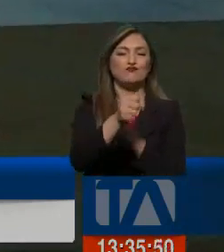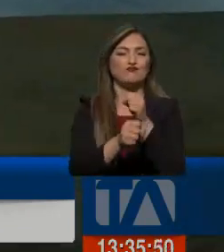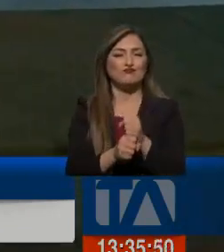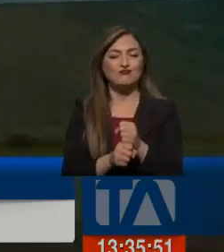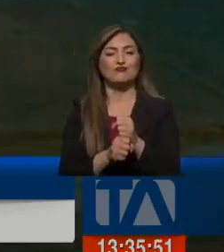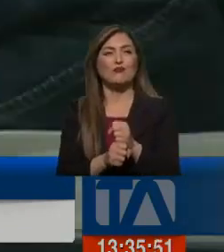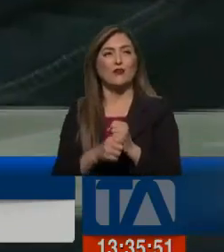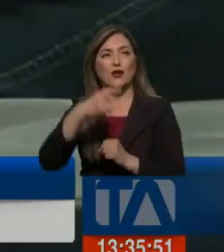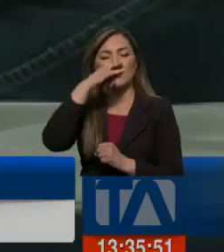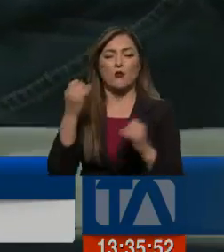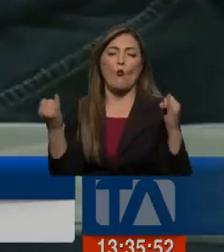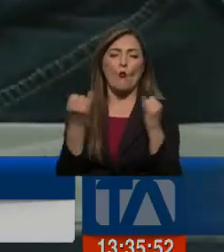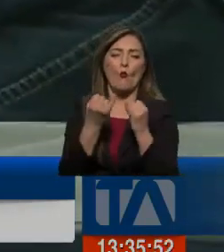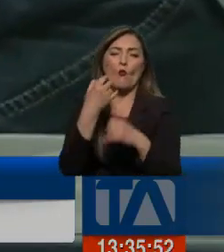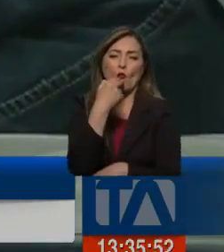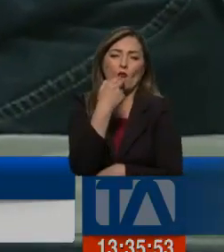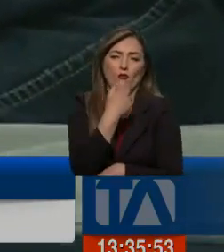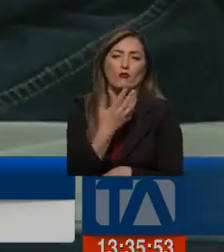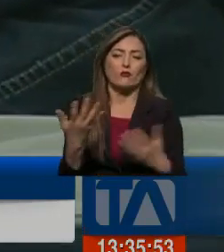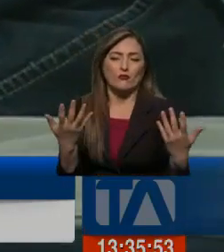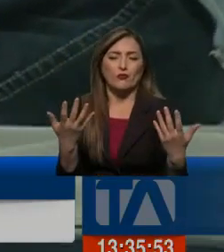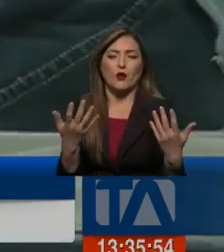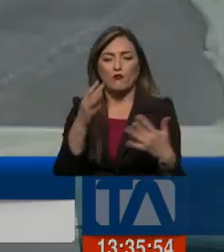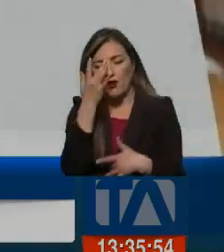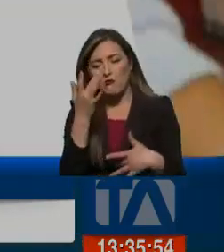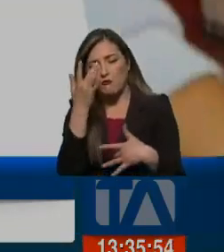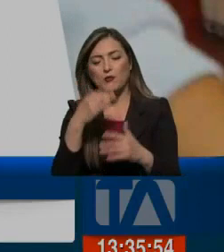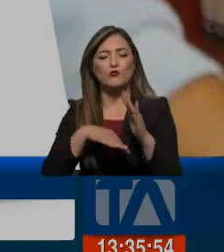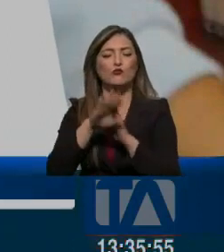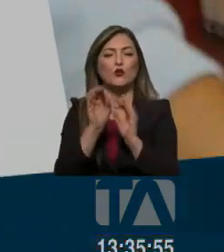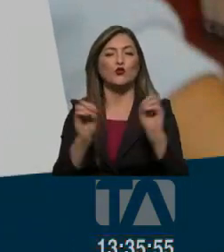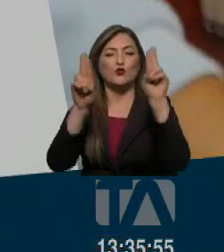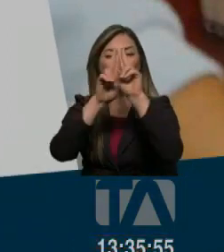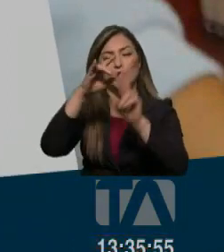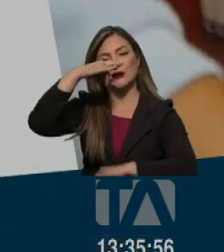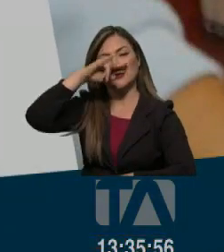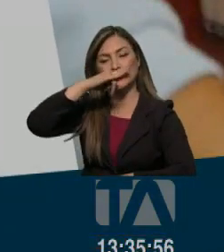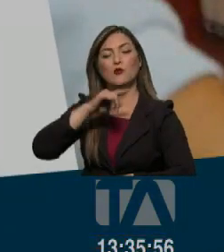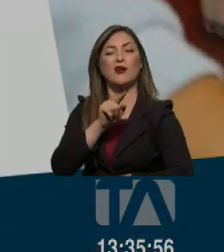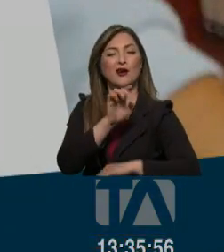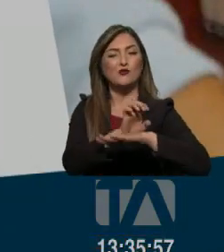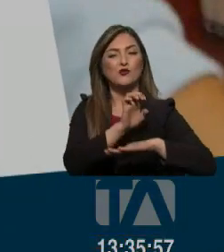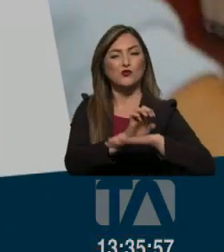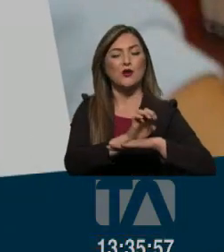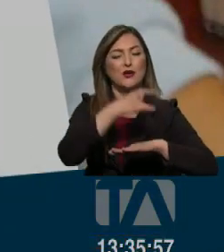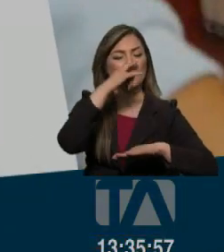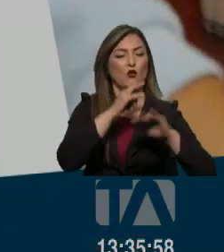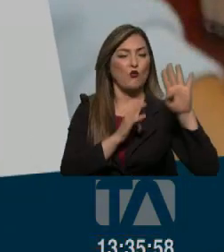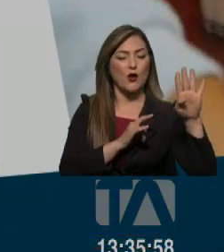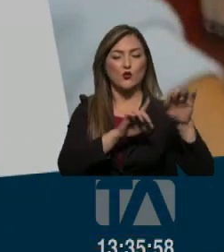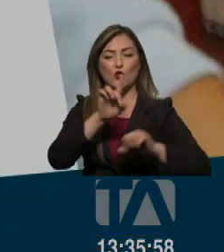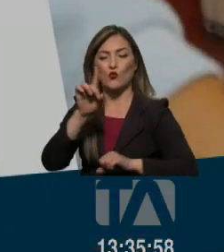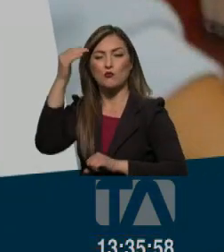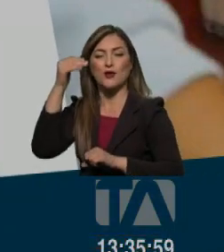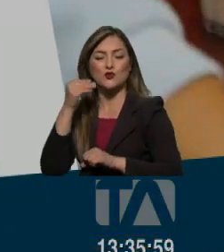año lleguen más casos de este tipo a las casas de salud. UNICEF remarca que en Ecuador, uno de cada 4 niños y niñas menores